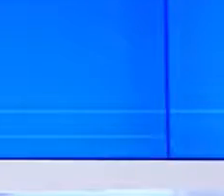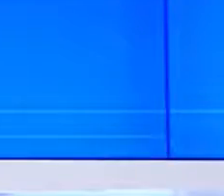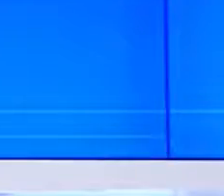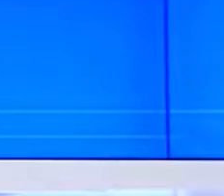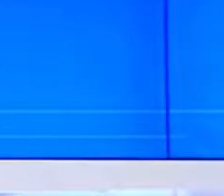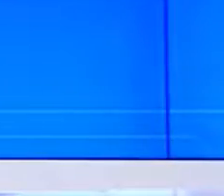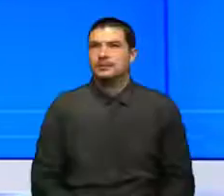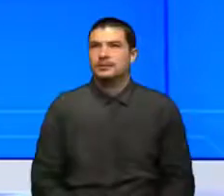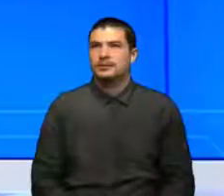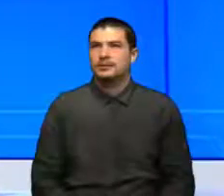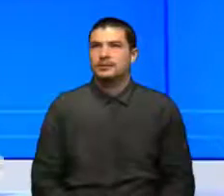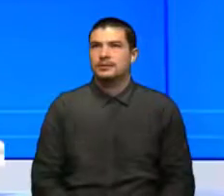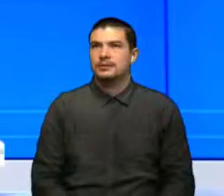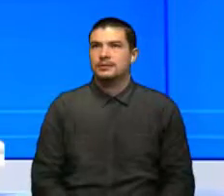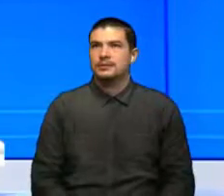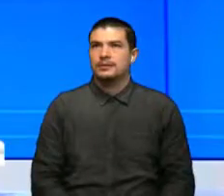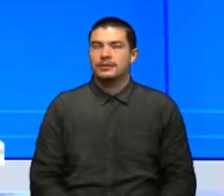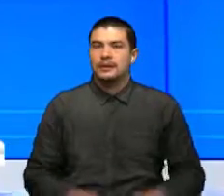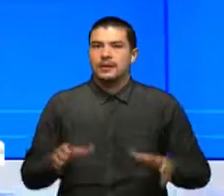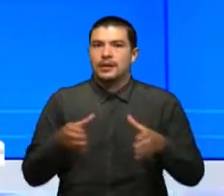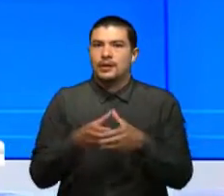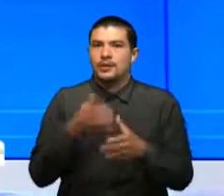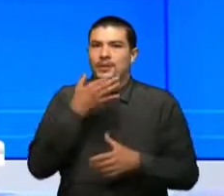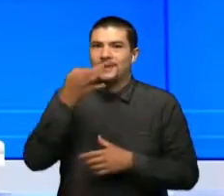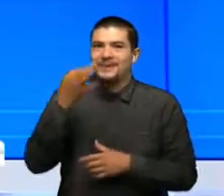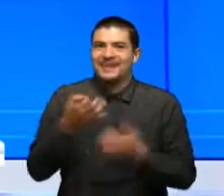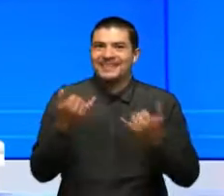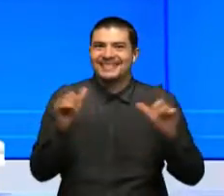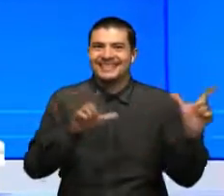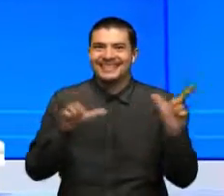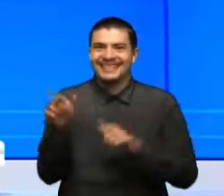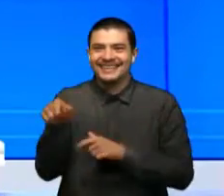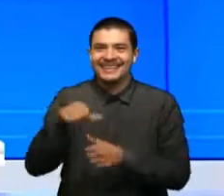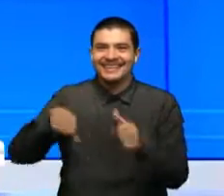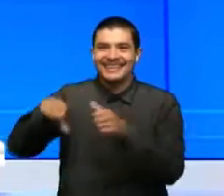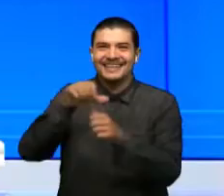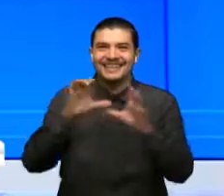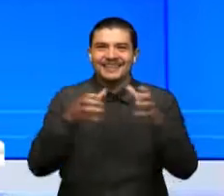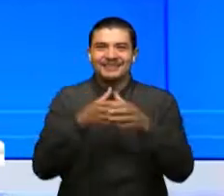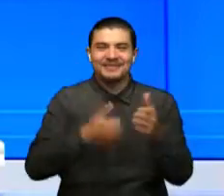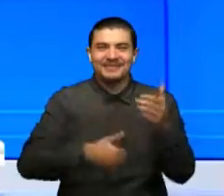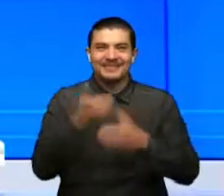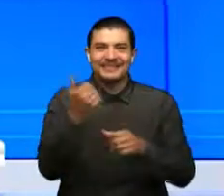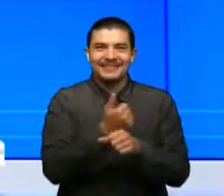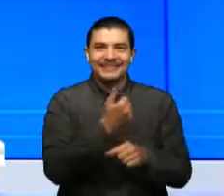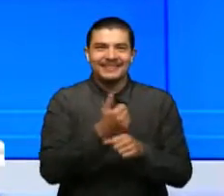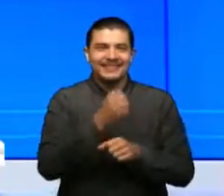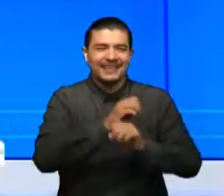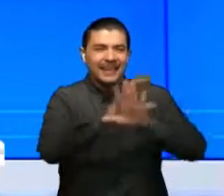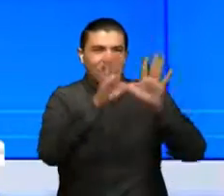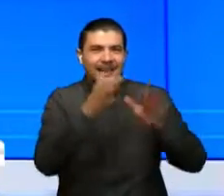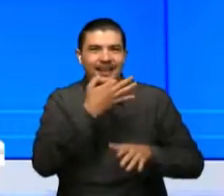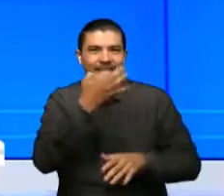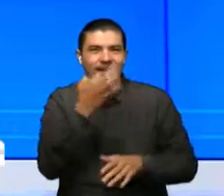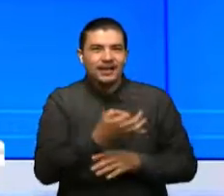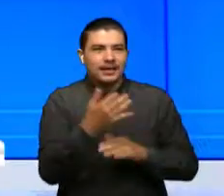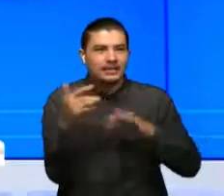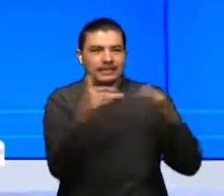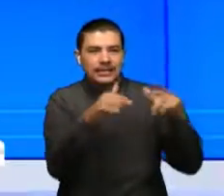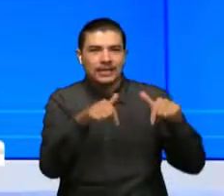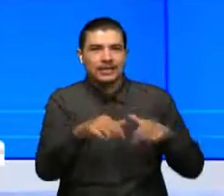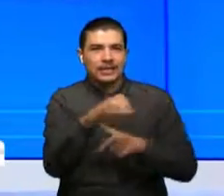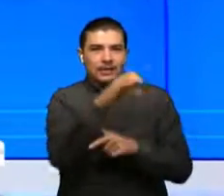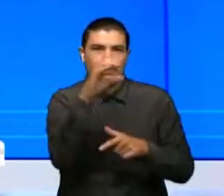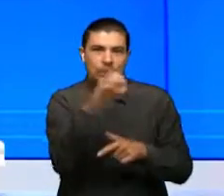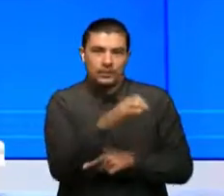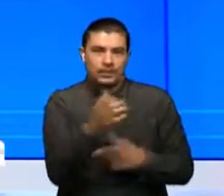La Comisión de la Verdad ya está en su gira regional para iniciar su trabajo con el tema de esclarecer la verdad del conflicto armado que vive el país y